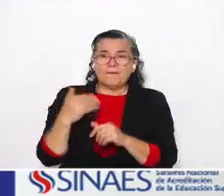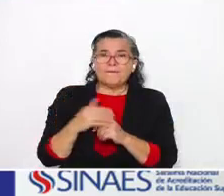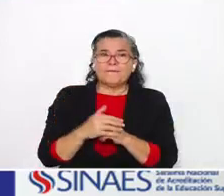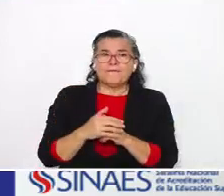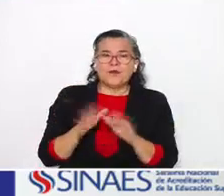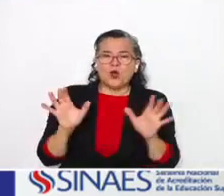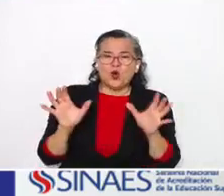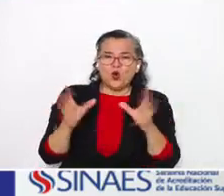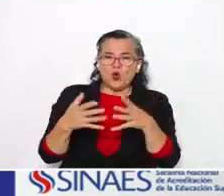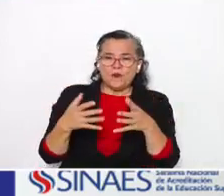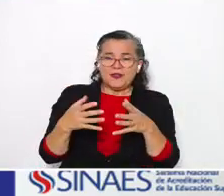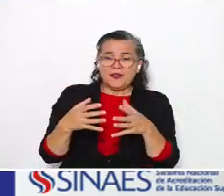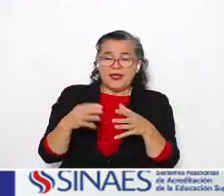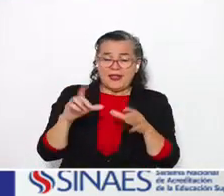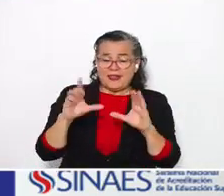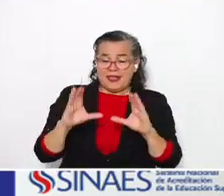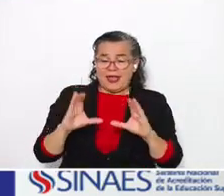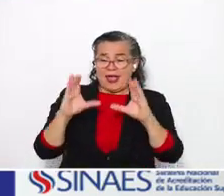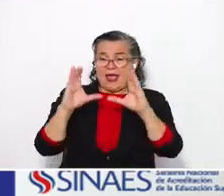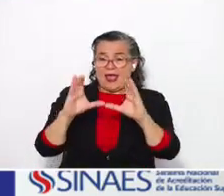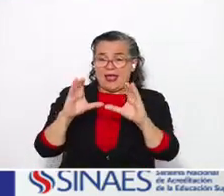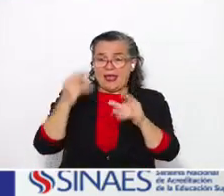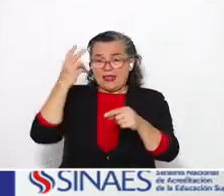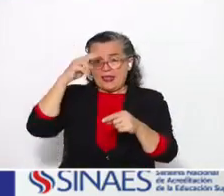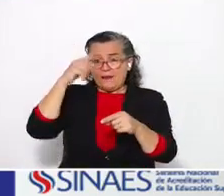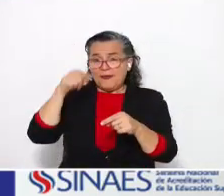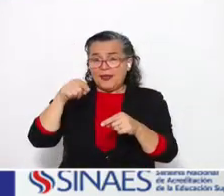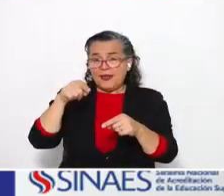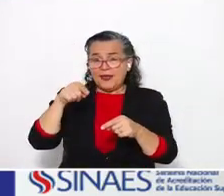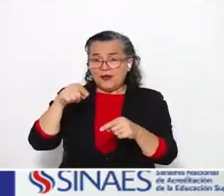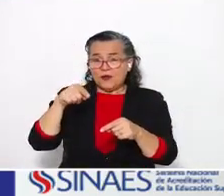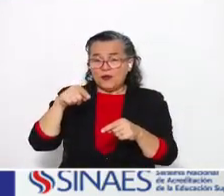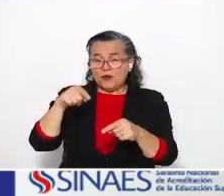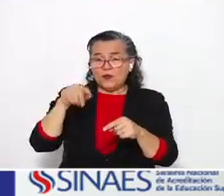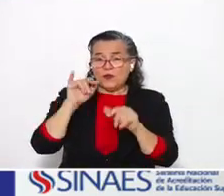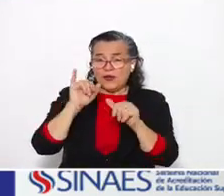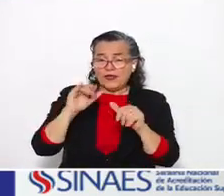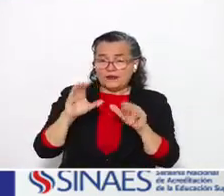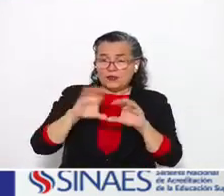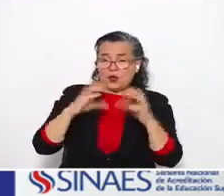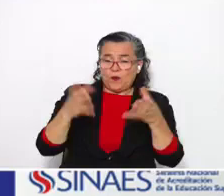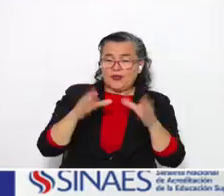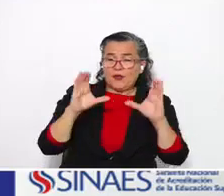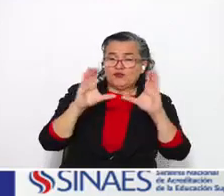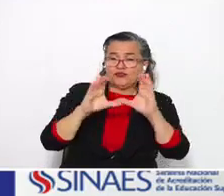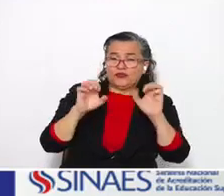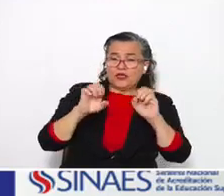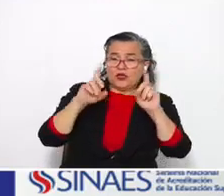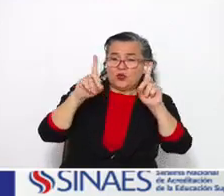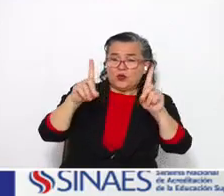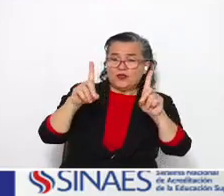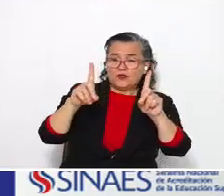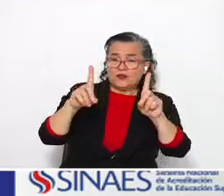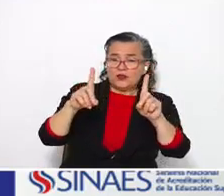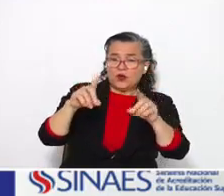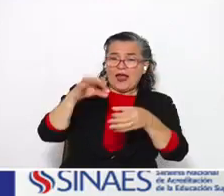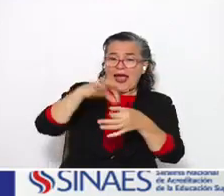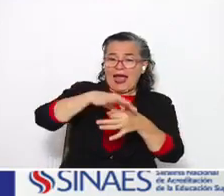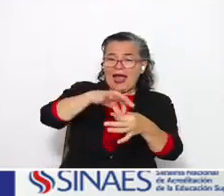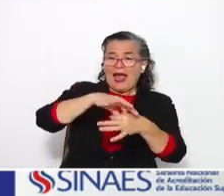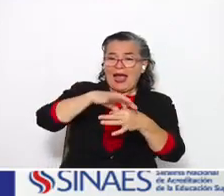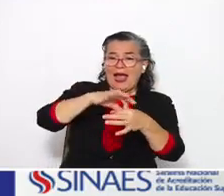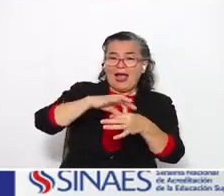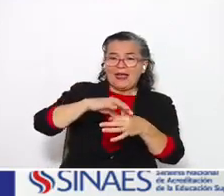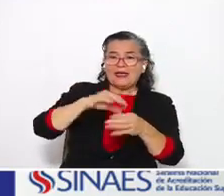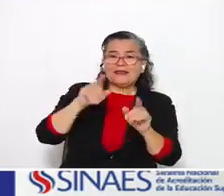el Comité de Acreditación de México, Comité Mexicano de Acreditación de la Educación Agronómica en México, que se